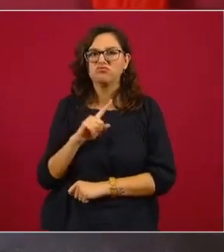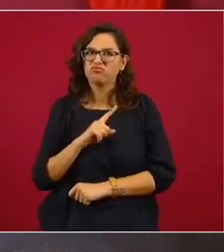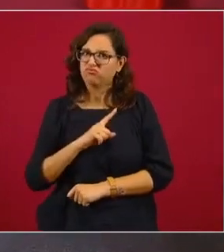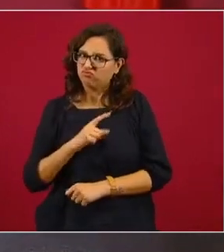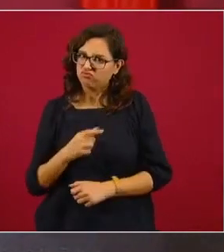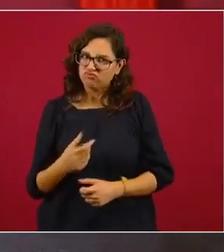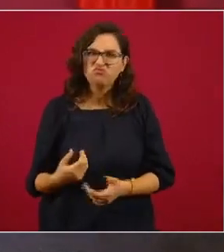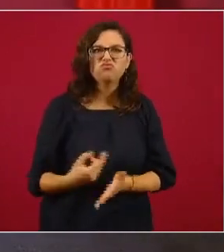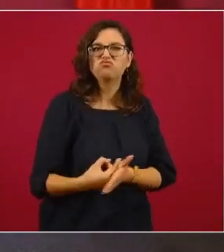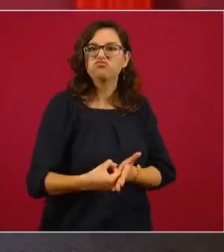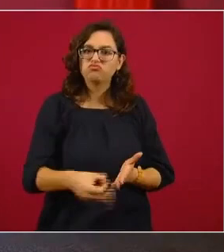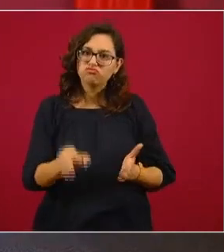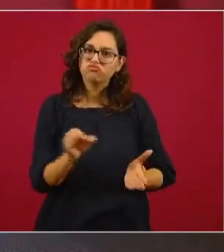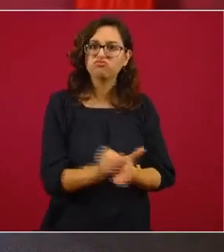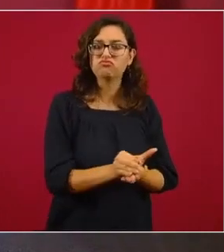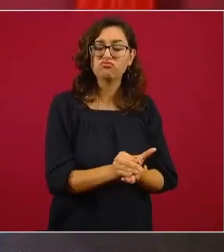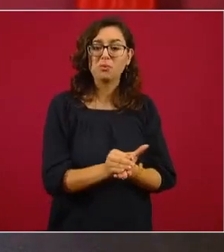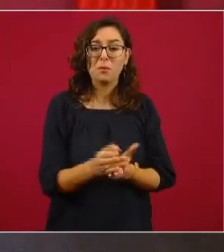Todo lo que se ocultó,